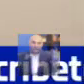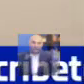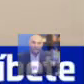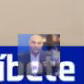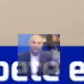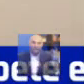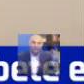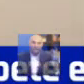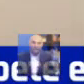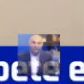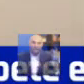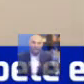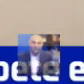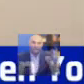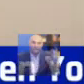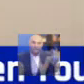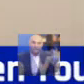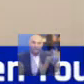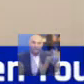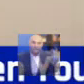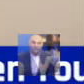Ricardo Sevilla, hay que rescatar